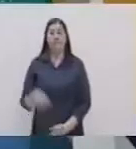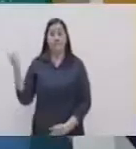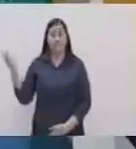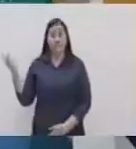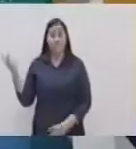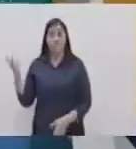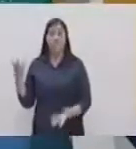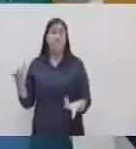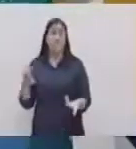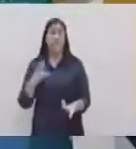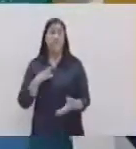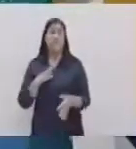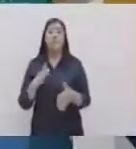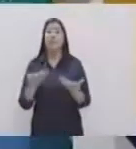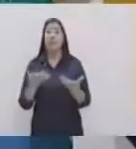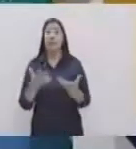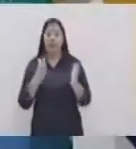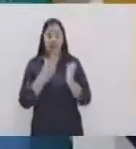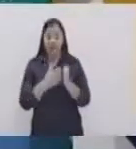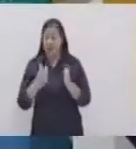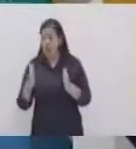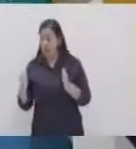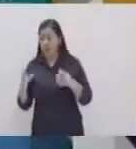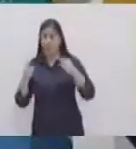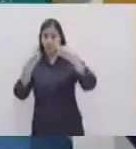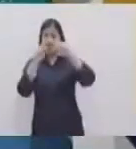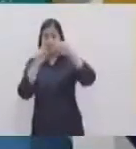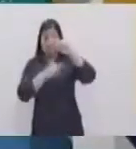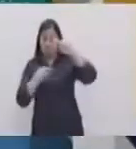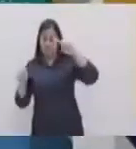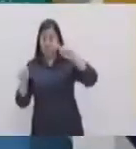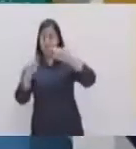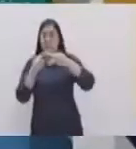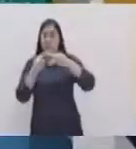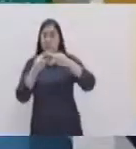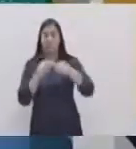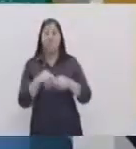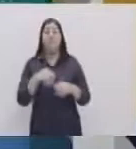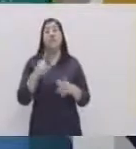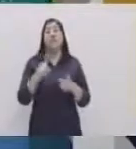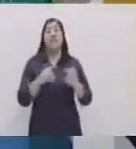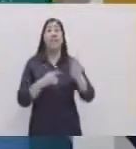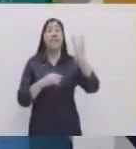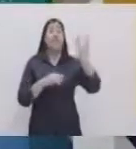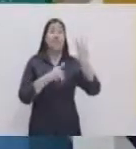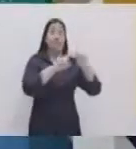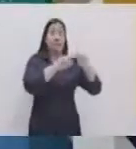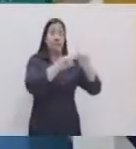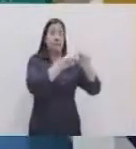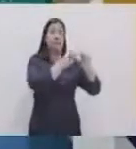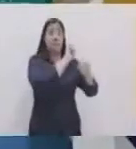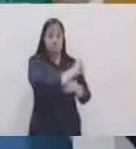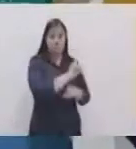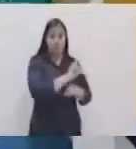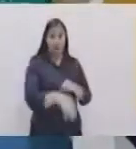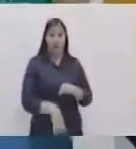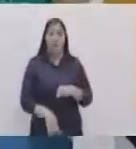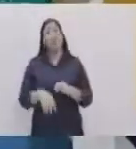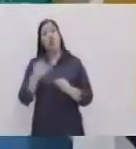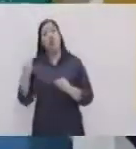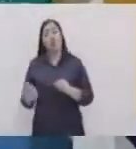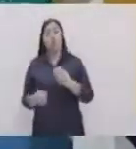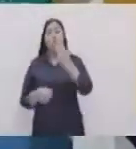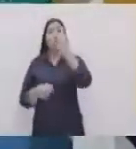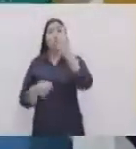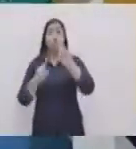Y aquí tenemos entonces la clasificación de los triángulos por sus lados. Equilátero, 3 lados iguales. Isósceles, 2